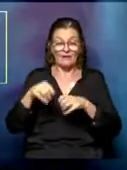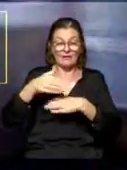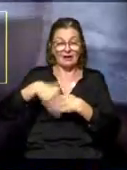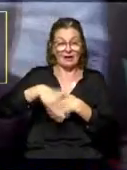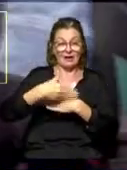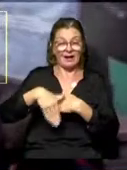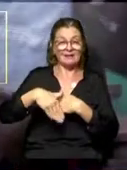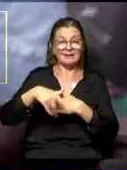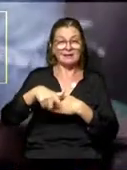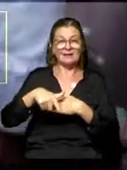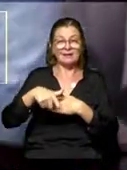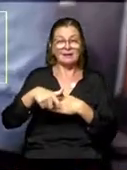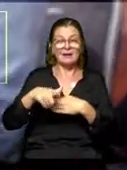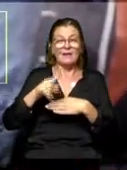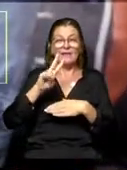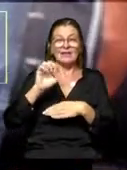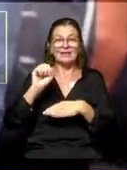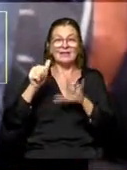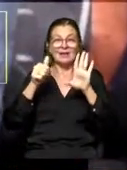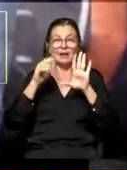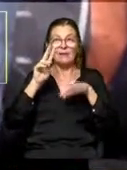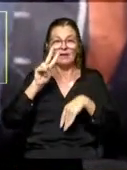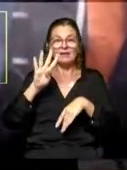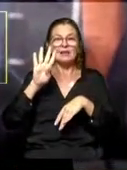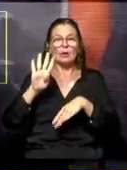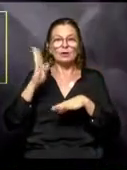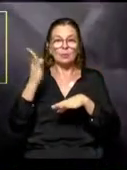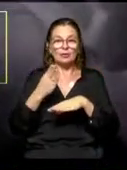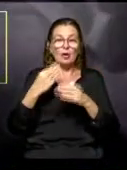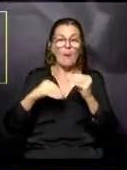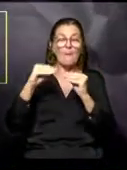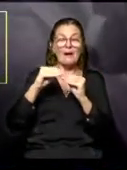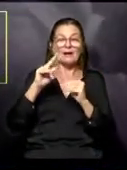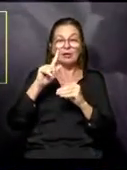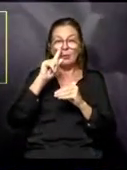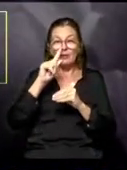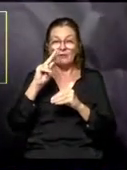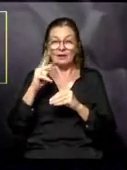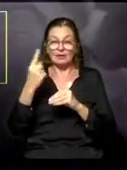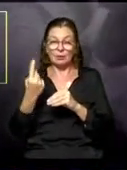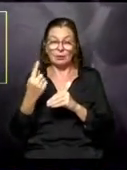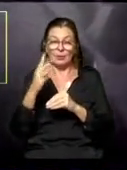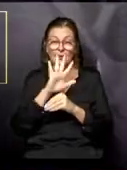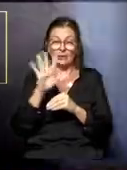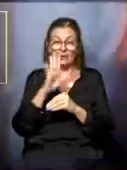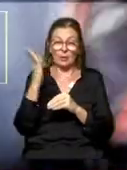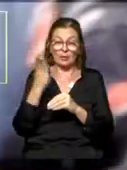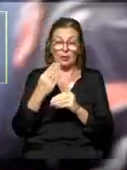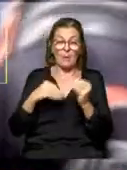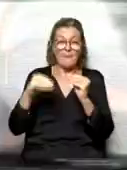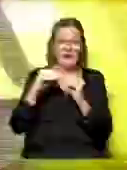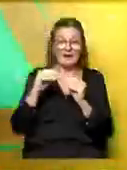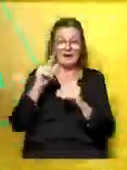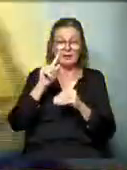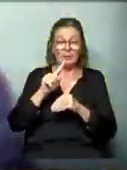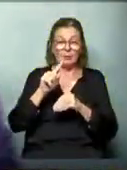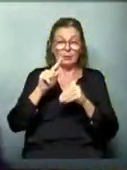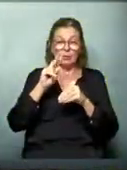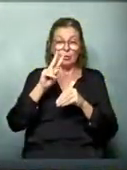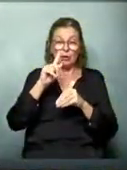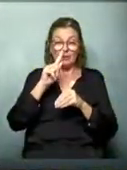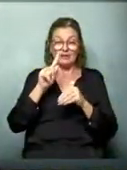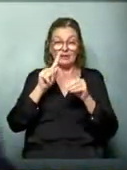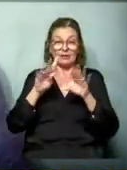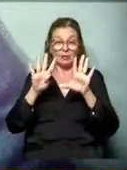cifra representa 24% más que en 2021 y 55% más que en 2019. Me gustaría